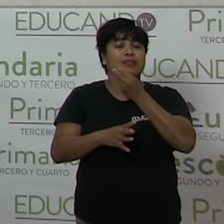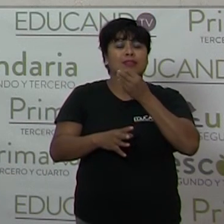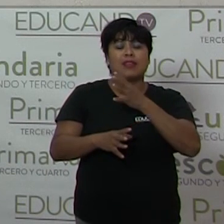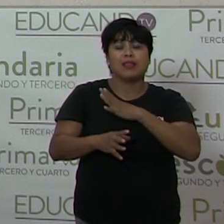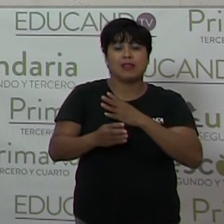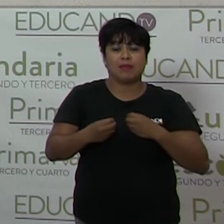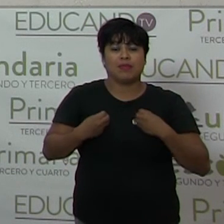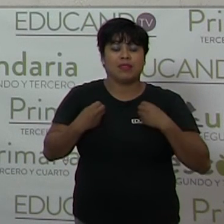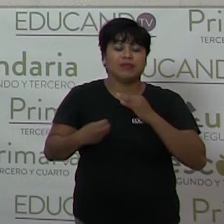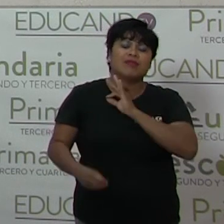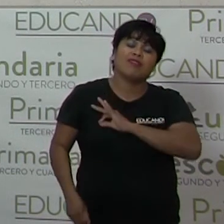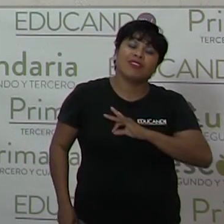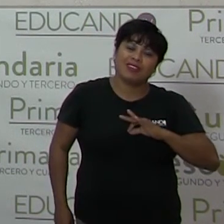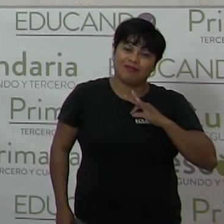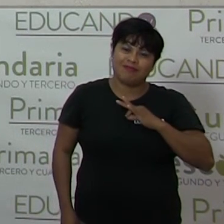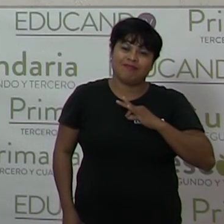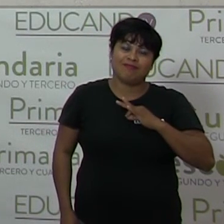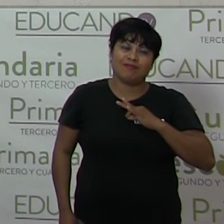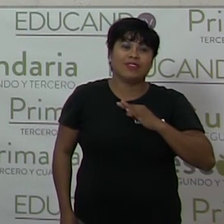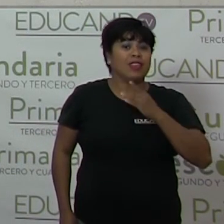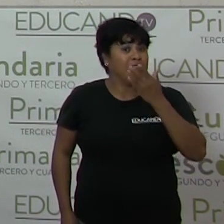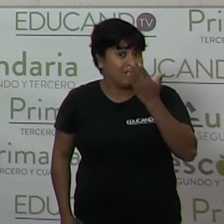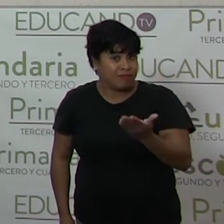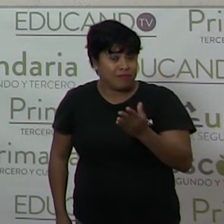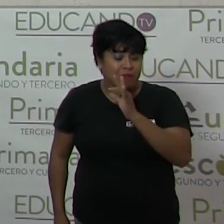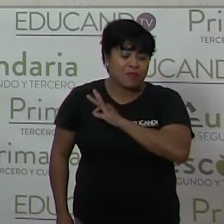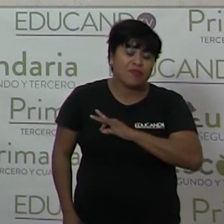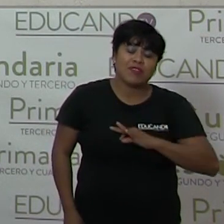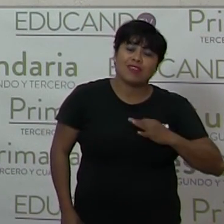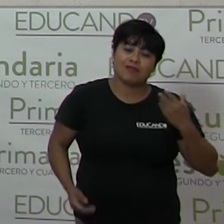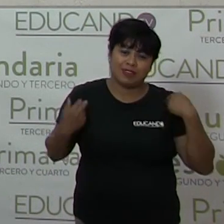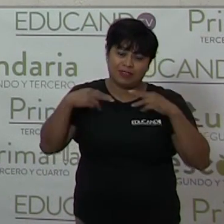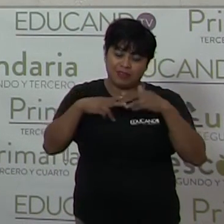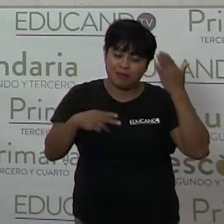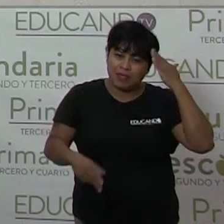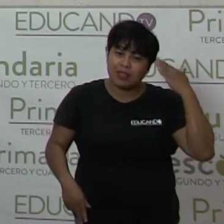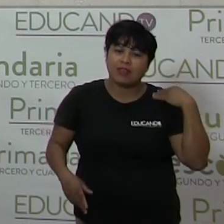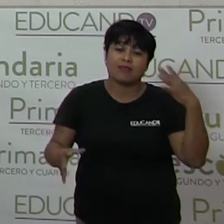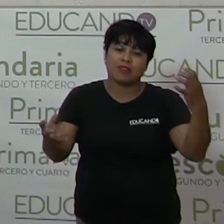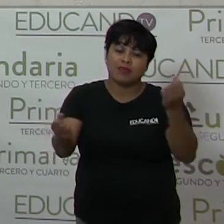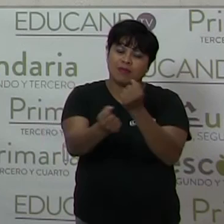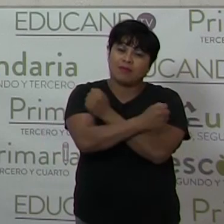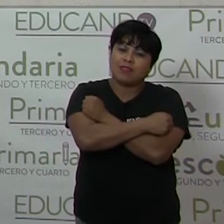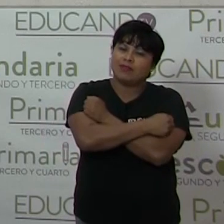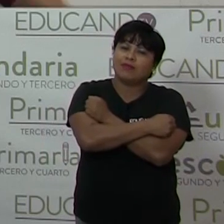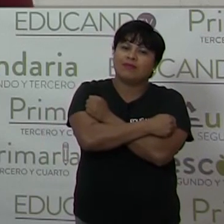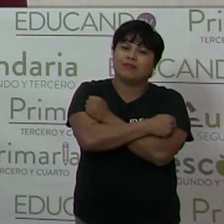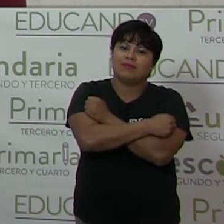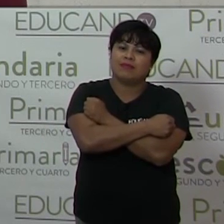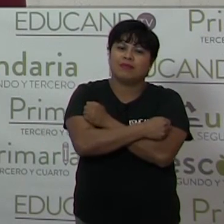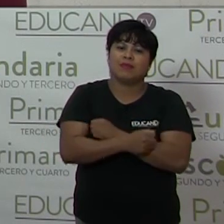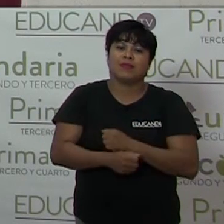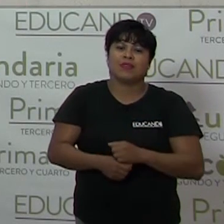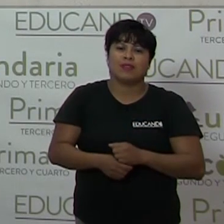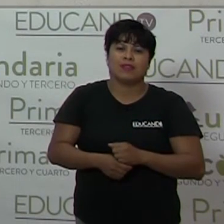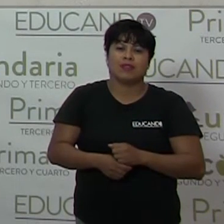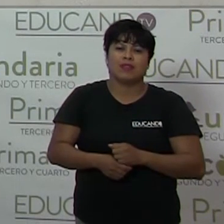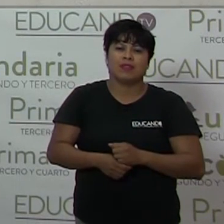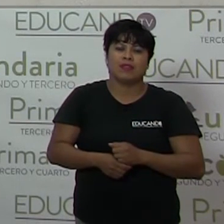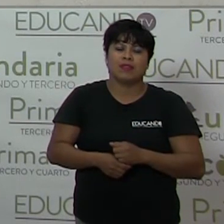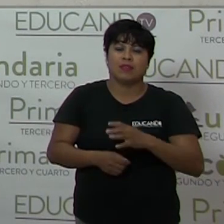esta vida es ver a un niño feliz así es que sé muy muy feliz hoy la maestra blanca te mando un abrazo un grandote como este